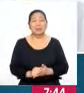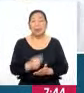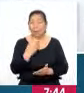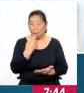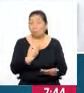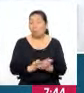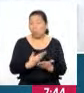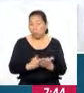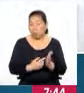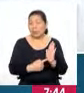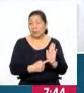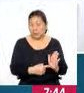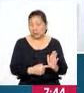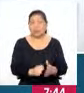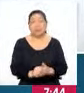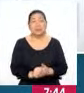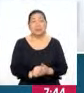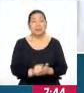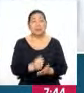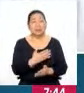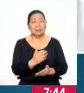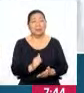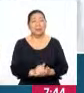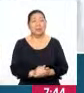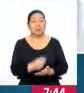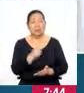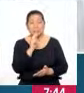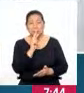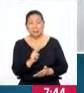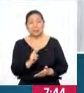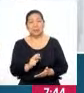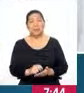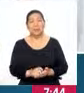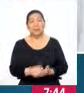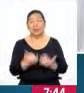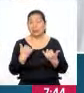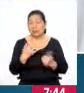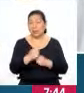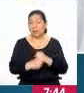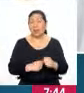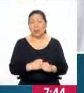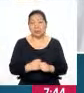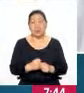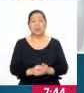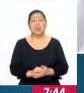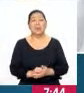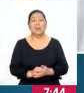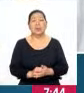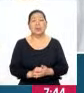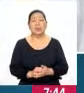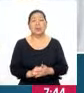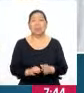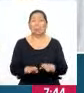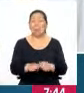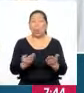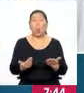corroboramos a través de los sobrevuelos tripulados, hemos evidenciado que en este año, en el periodo de este año, pues se han